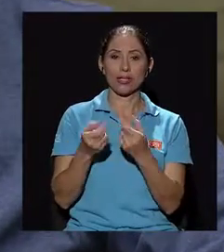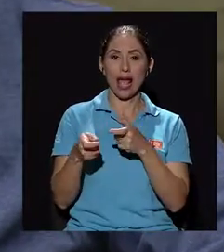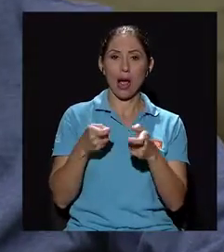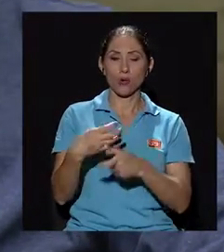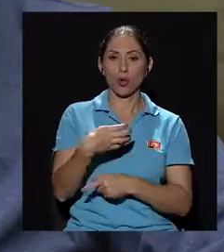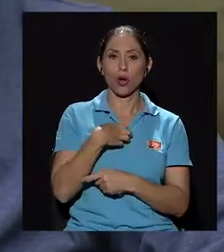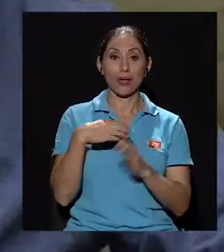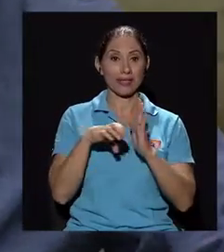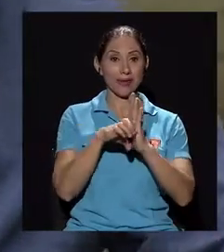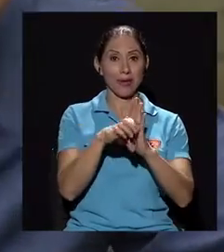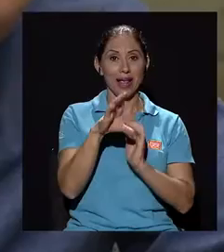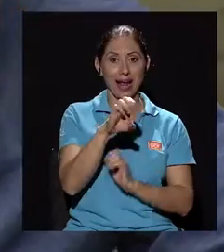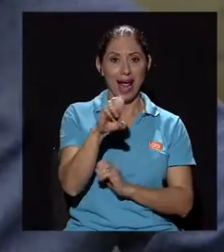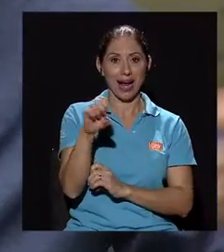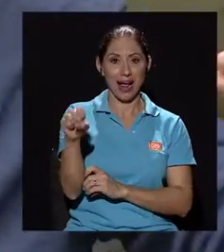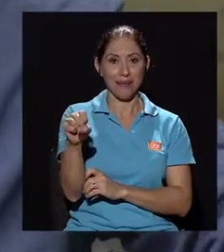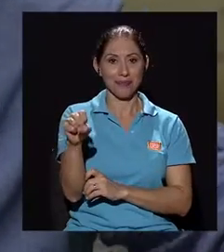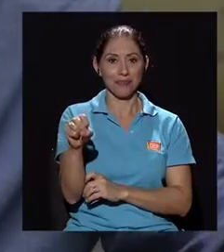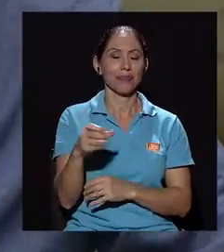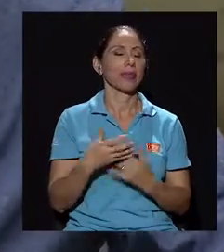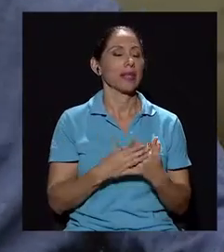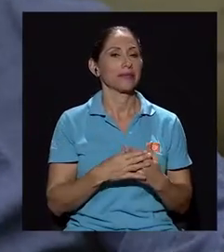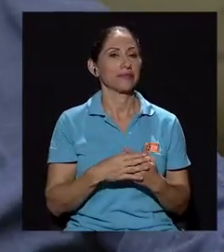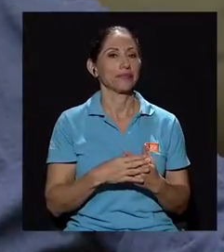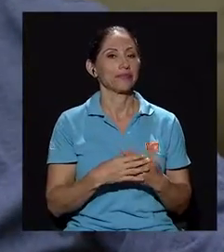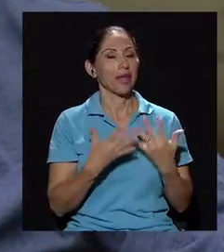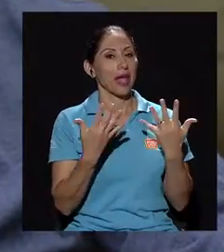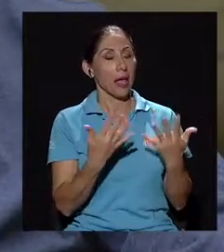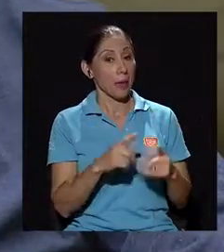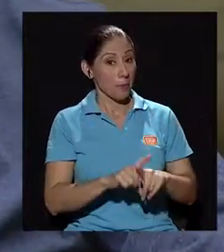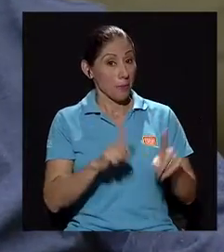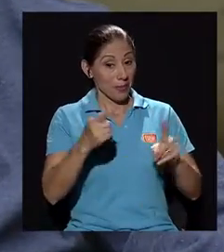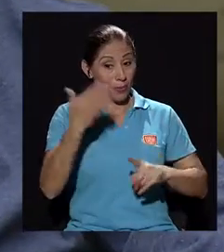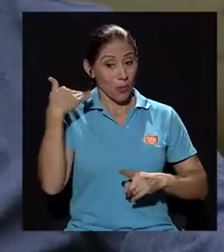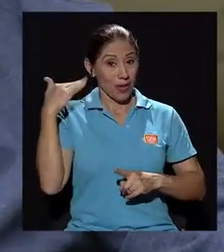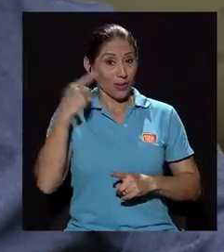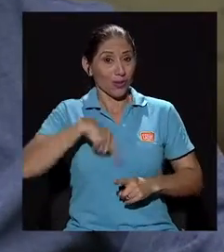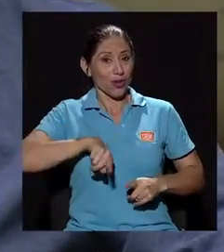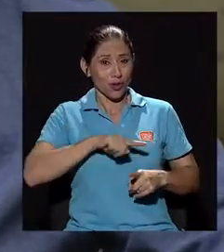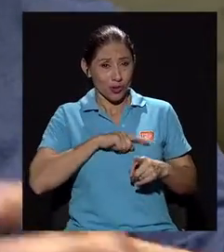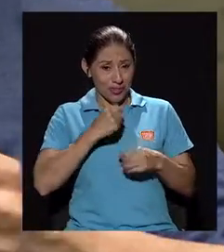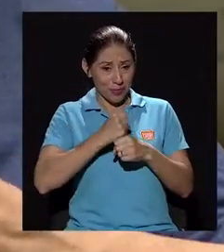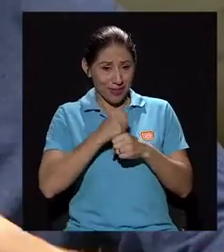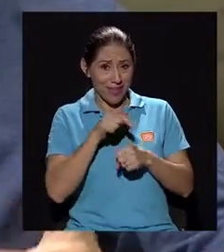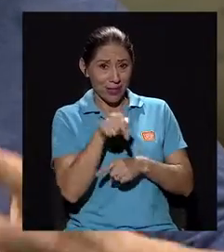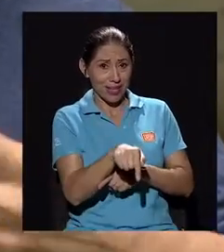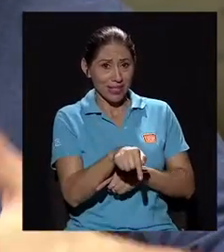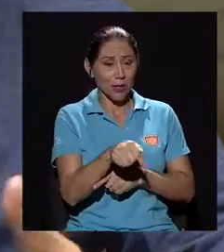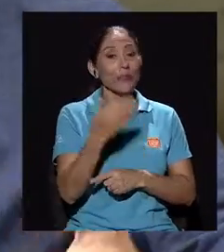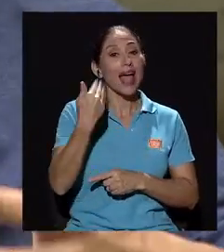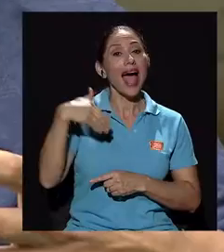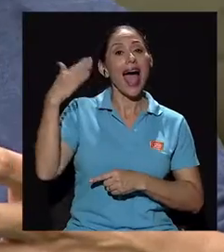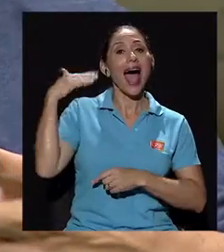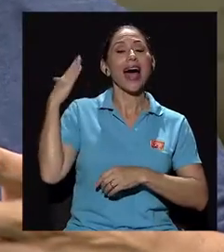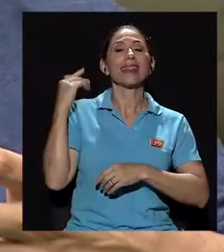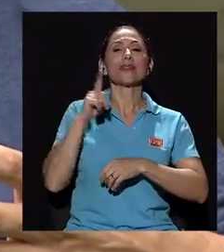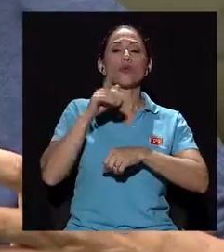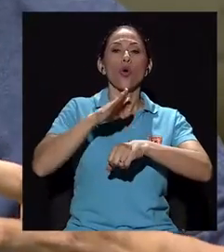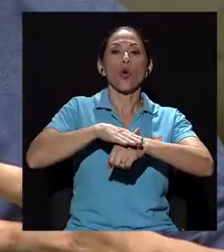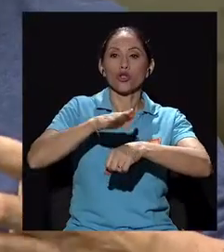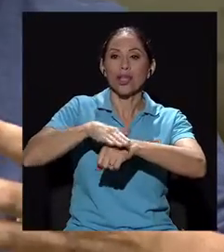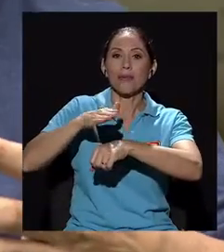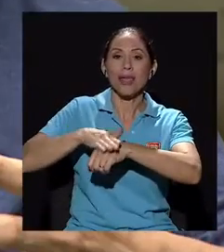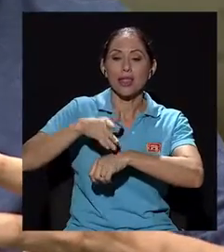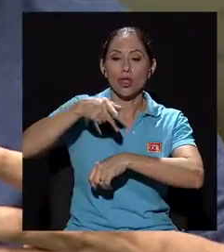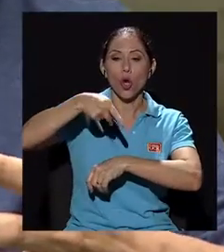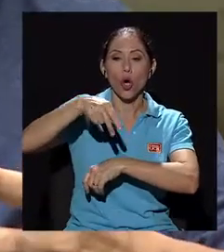obstante, cuando estábamos haciendo esto, ahora sí, para caer en el asunto, antes existía el consentimiento presunto.